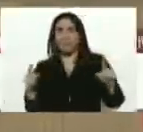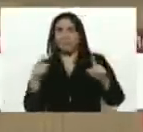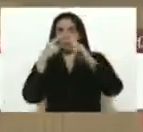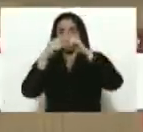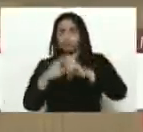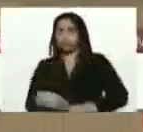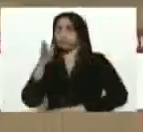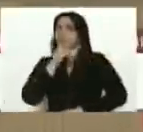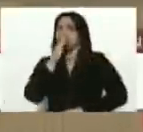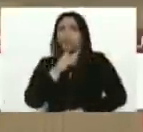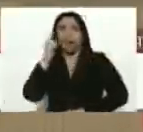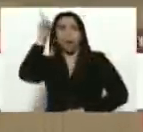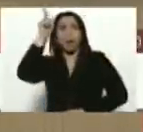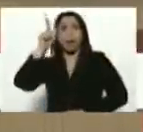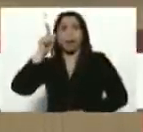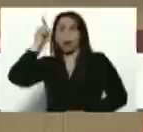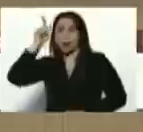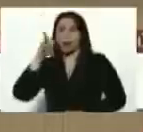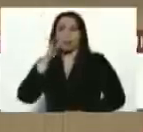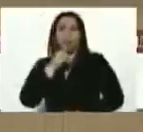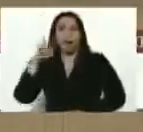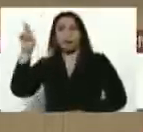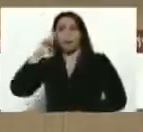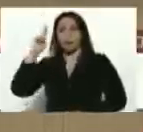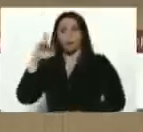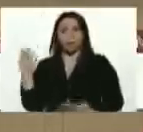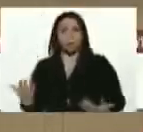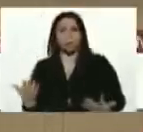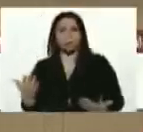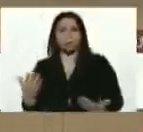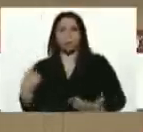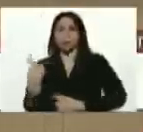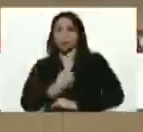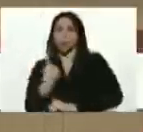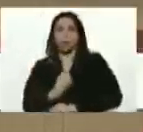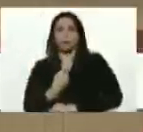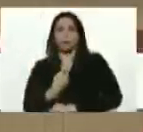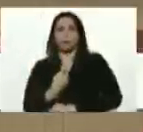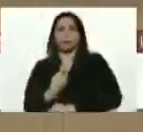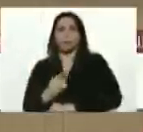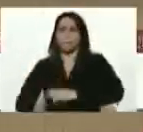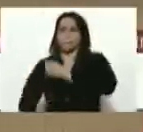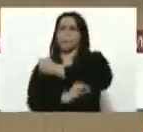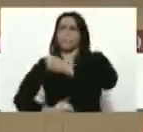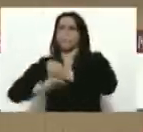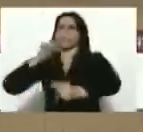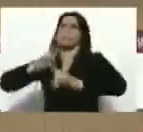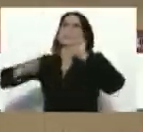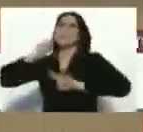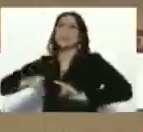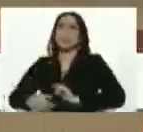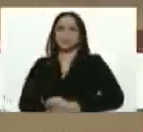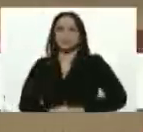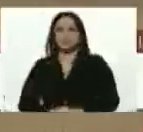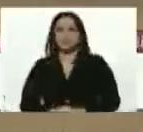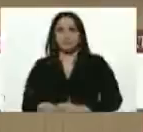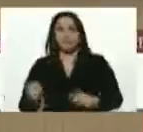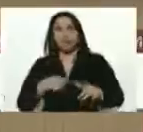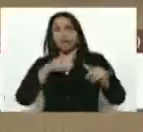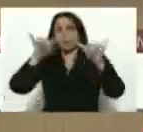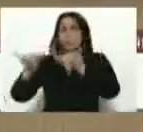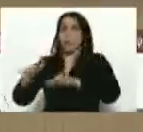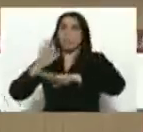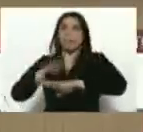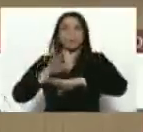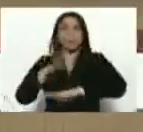estadísticamente no tienen una lógica ni una racionalidad, solamente está sustentada en la mentira. Bueno, igual está pasando